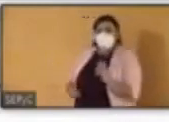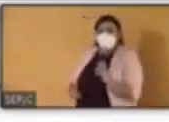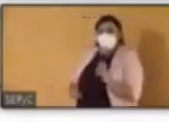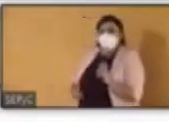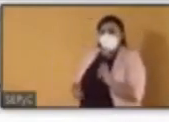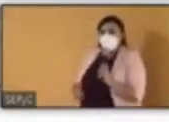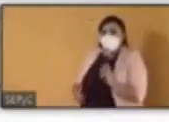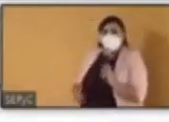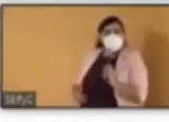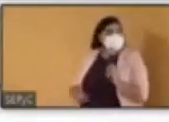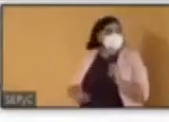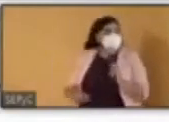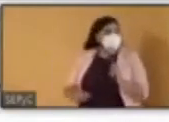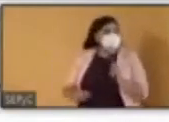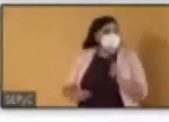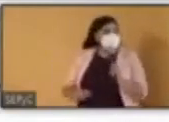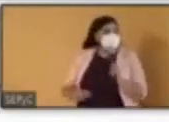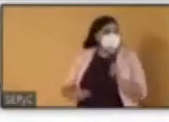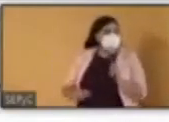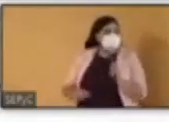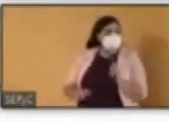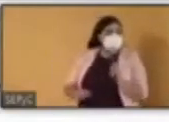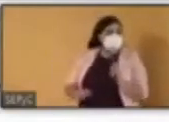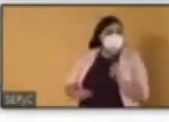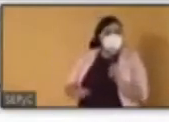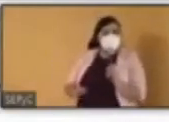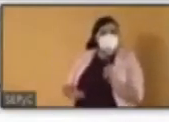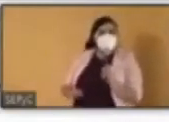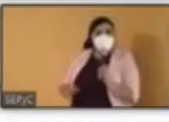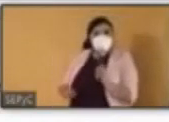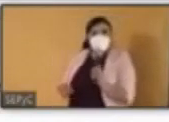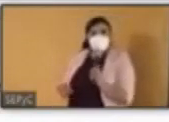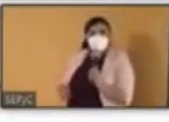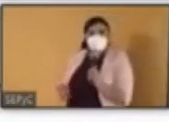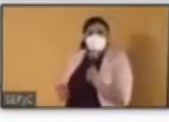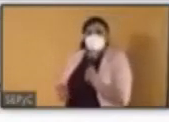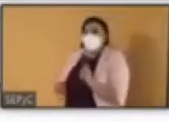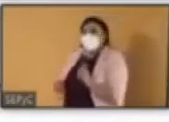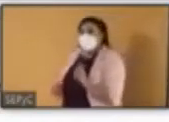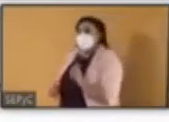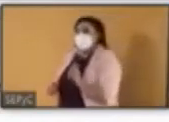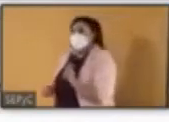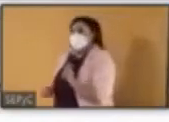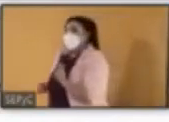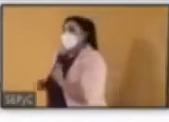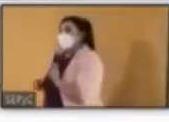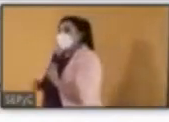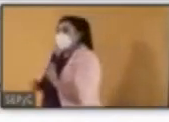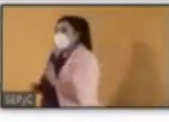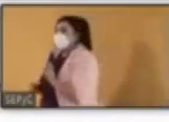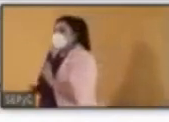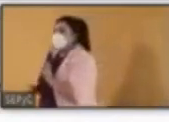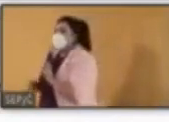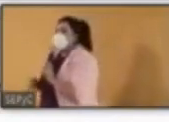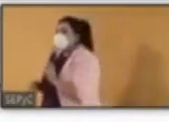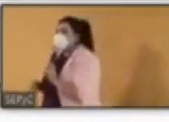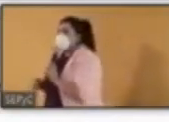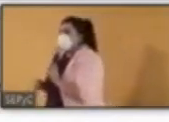los módulos implica que el dato que se nos está requiriendo específicamente en esa casilla es un dato